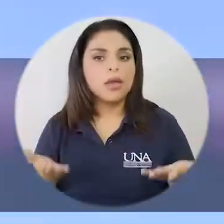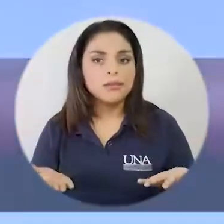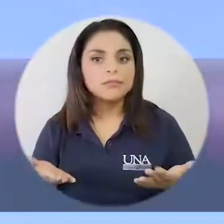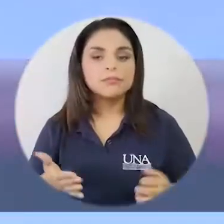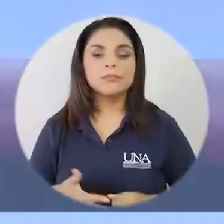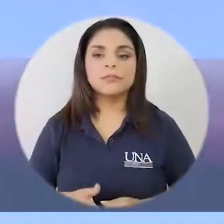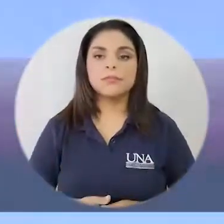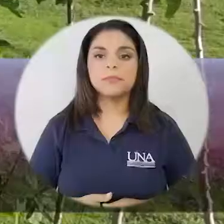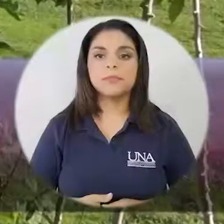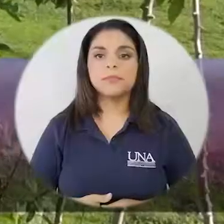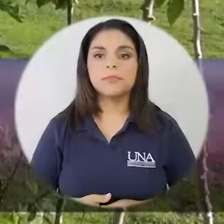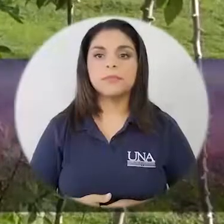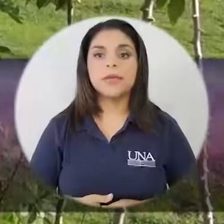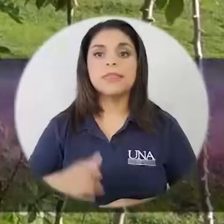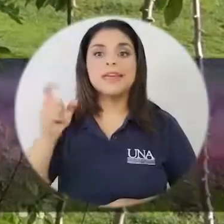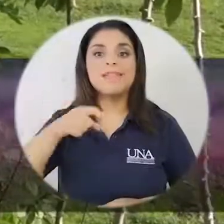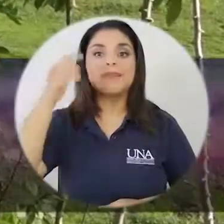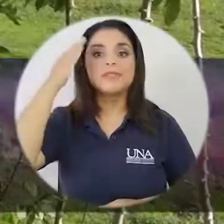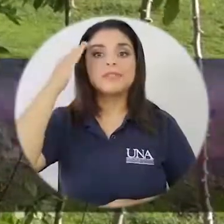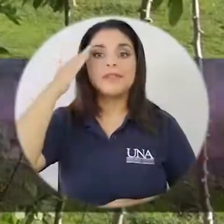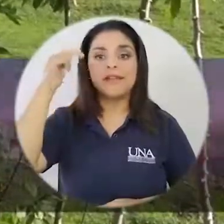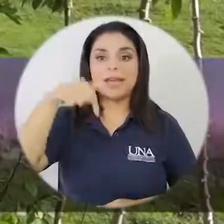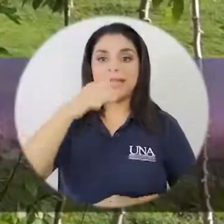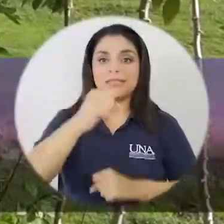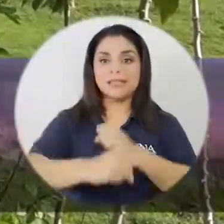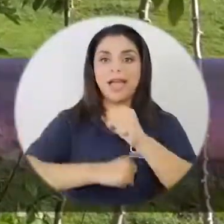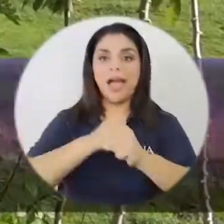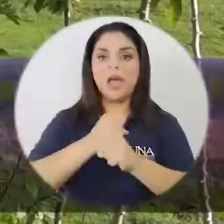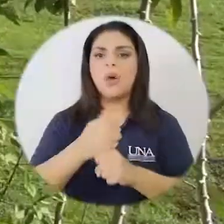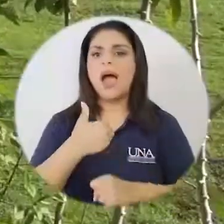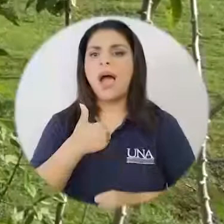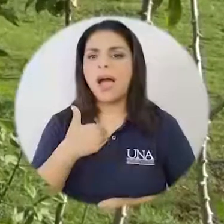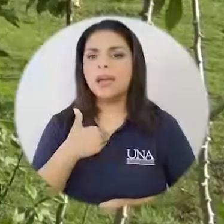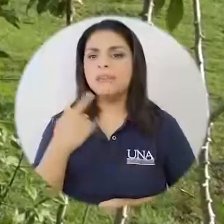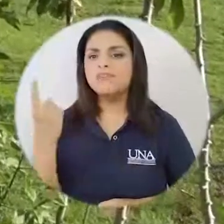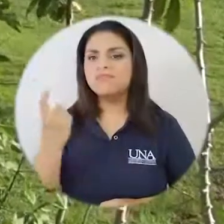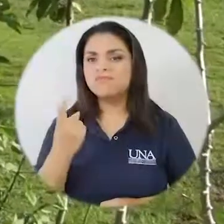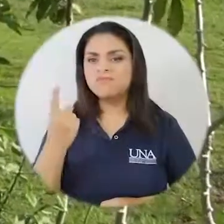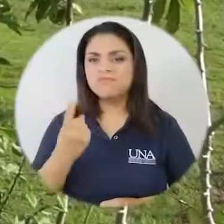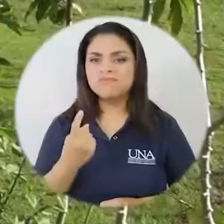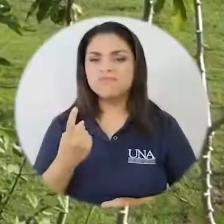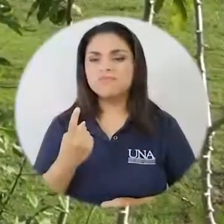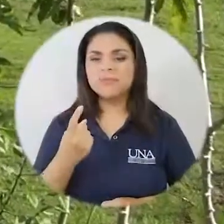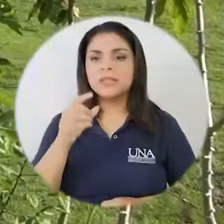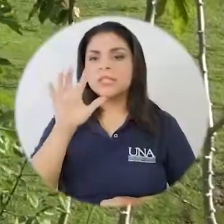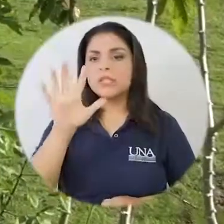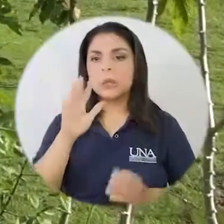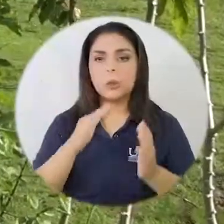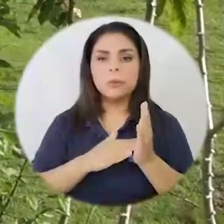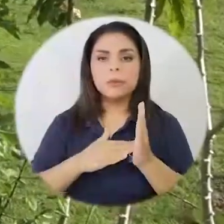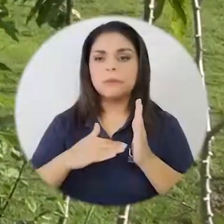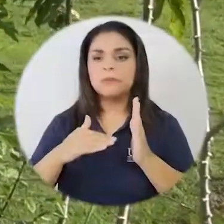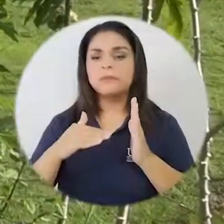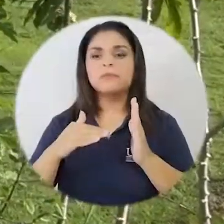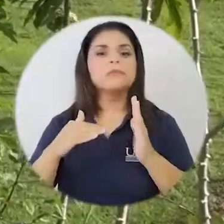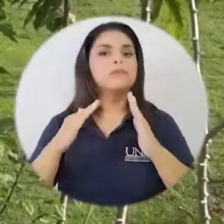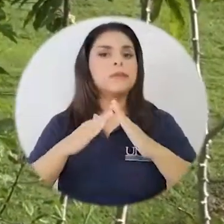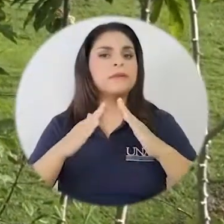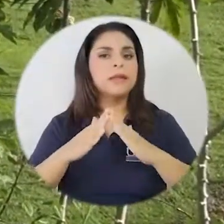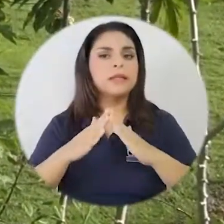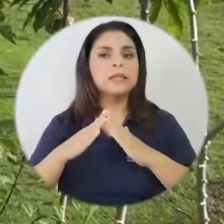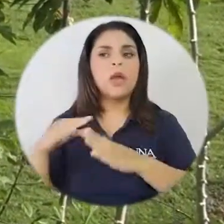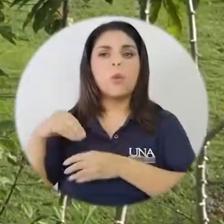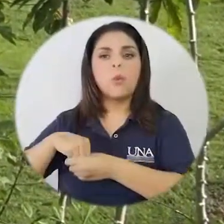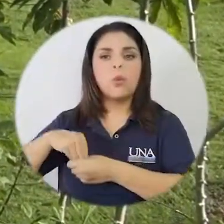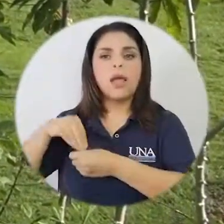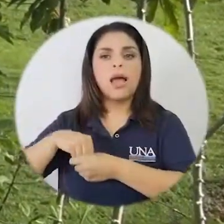qué punto? Bueno, vamos a ver si en este año tenemos un déficit de 5 mil viviendas y tenemos acumuladas 30 mil viviendas,